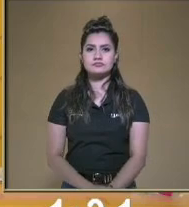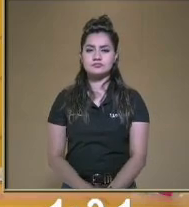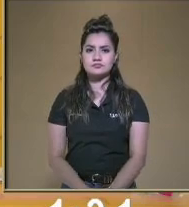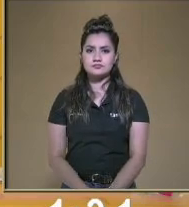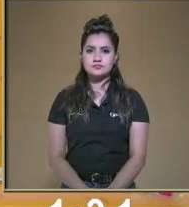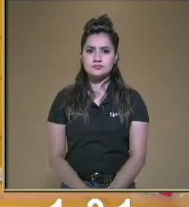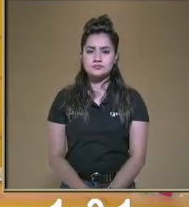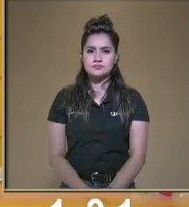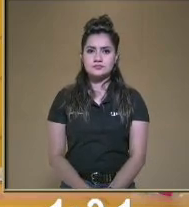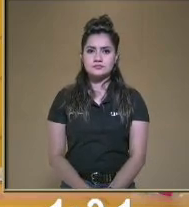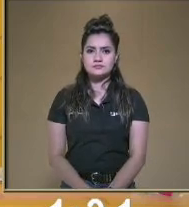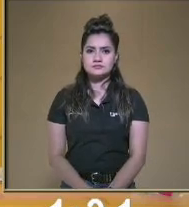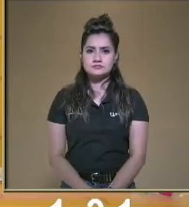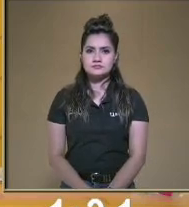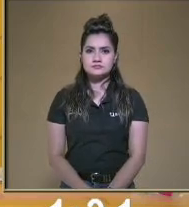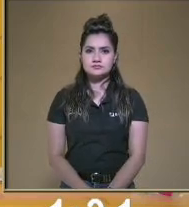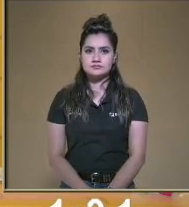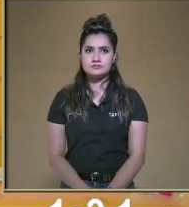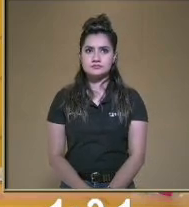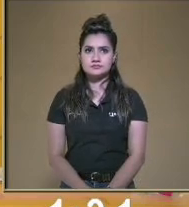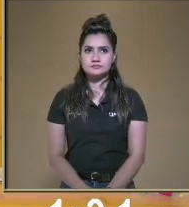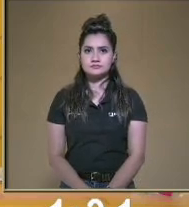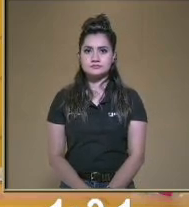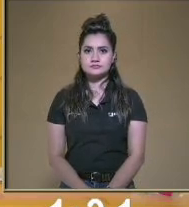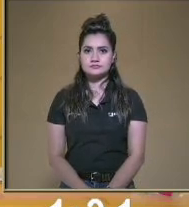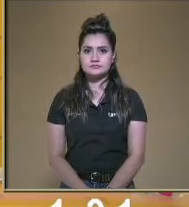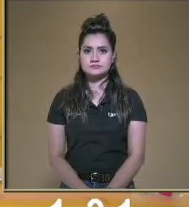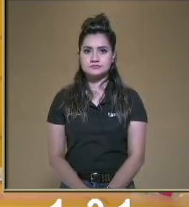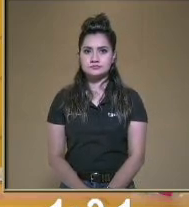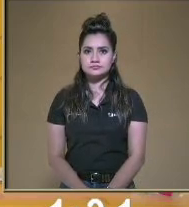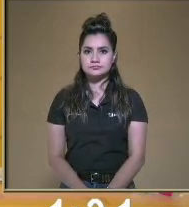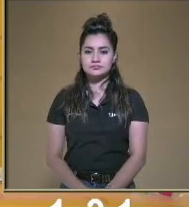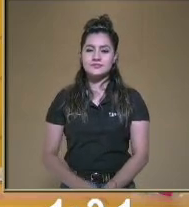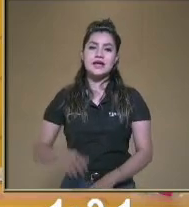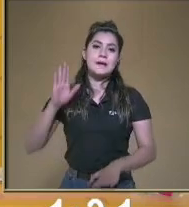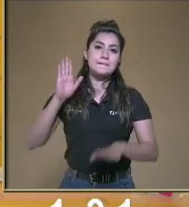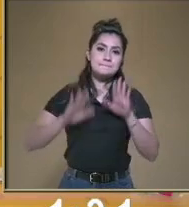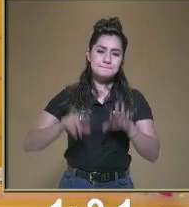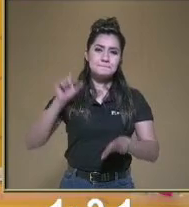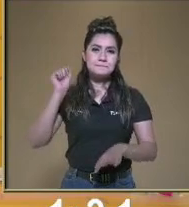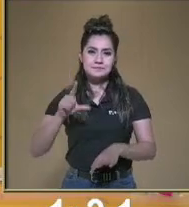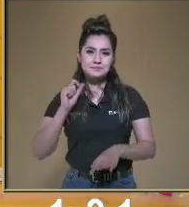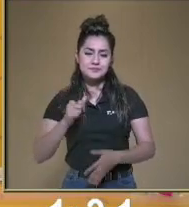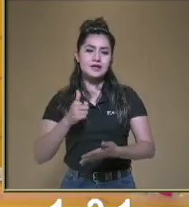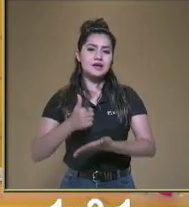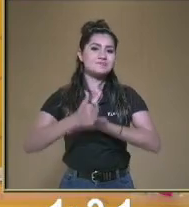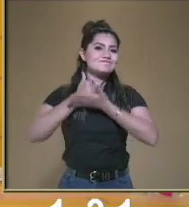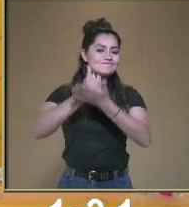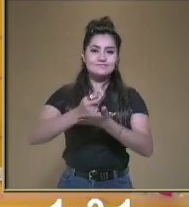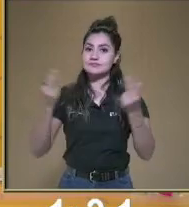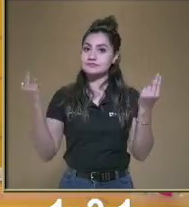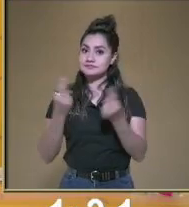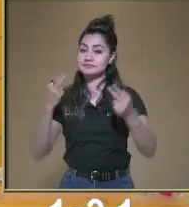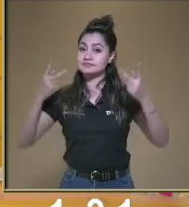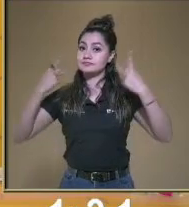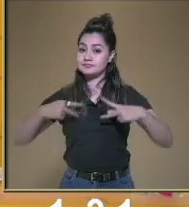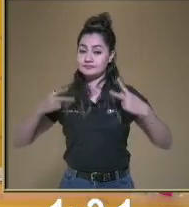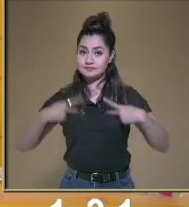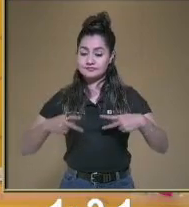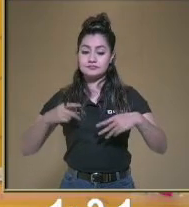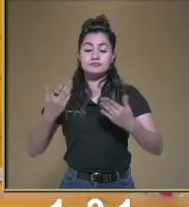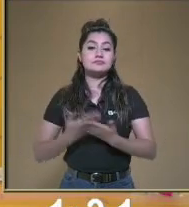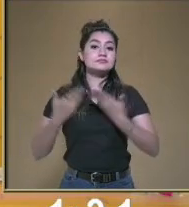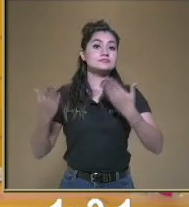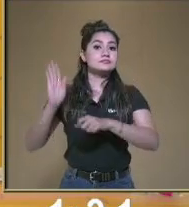pues bueno, un sacrificio humanitario. ¿Por qué? Porque en lo que estamos hablando de bienestar animal,